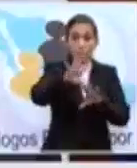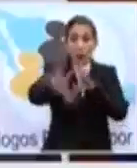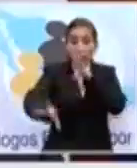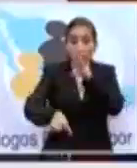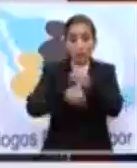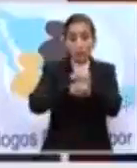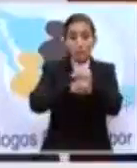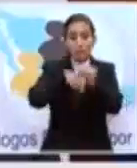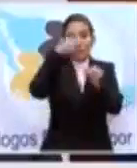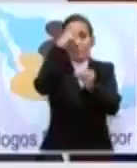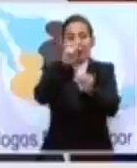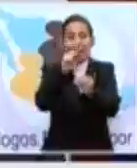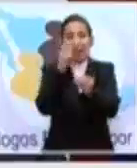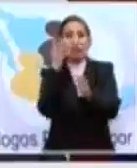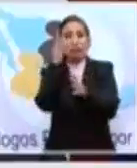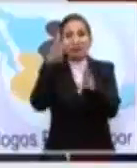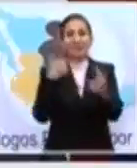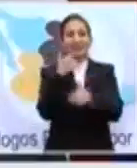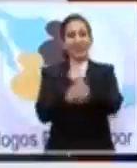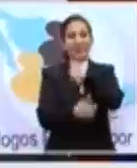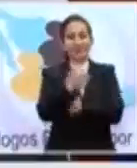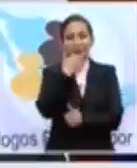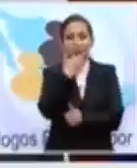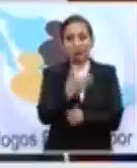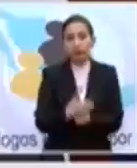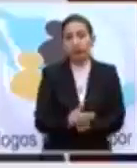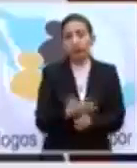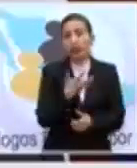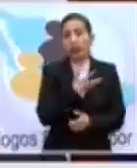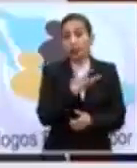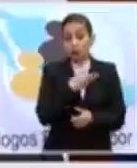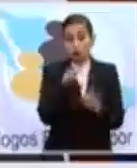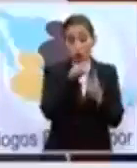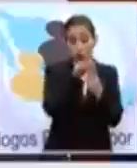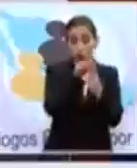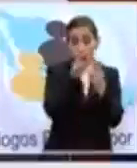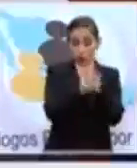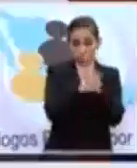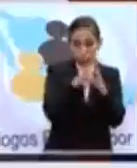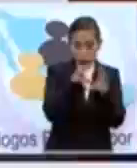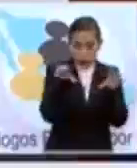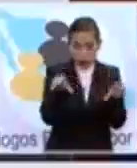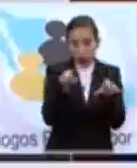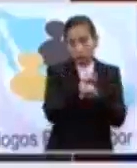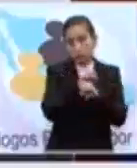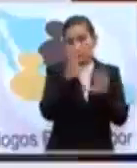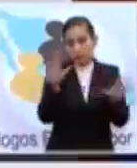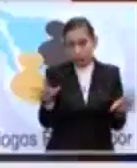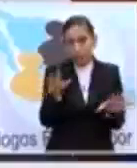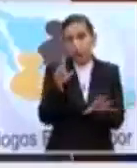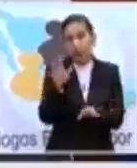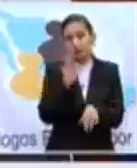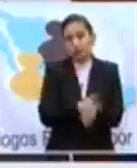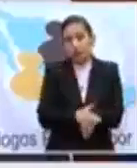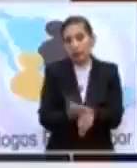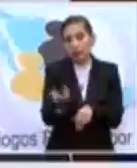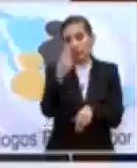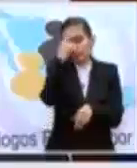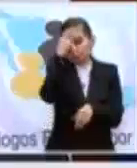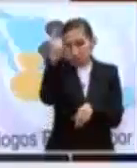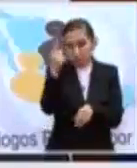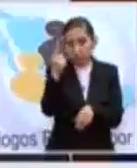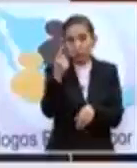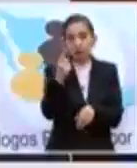para lograr esa competitividad. Teniendo estos dos elementos, por supuesto que es mucho más viable y mucho